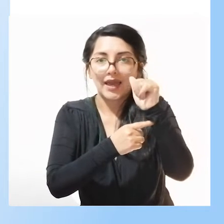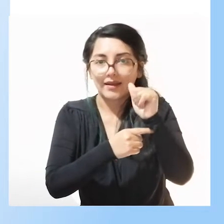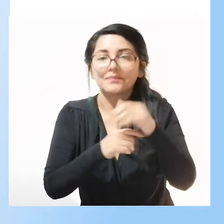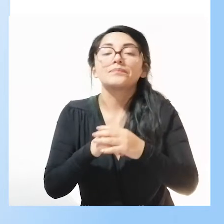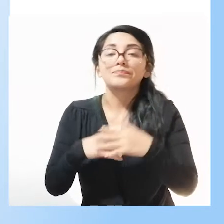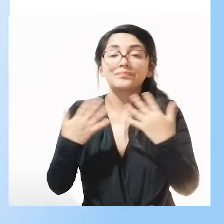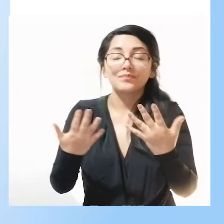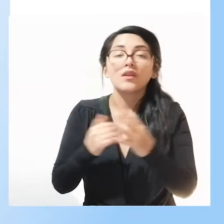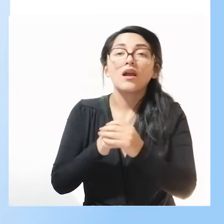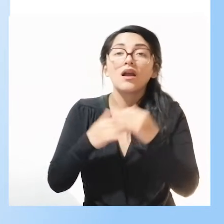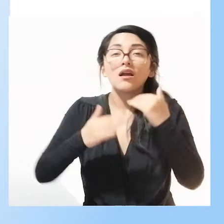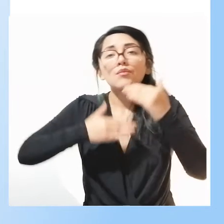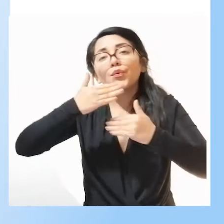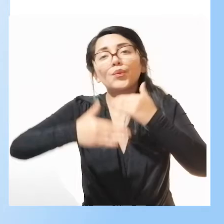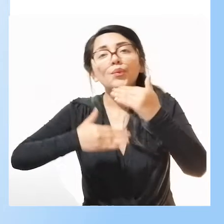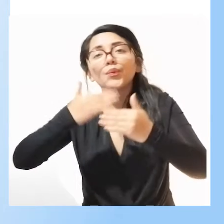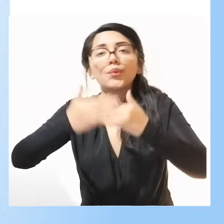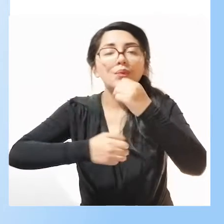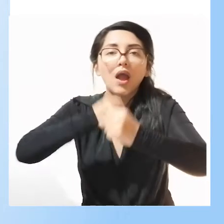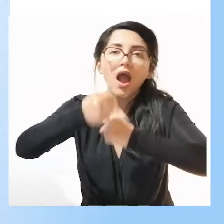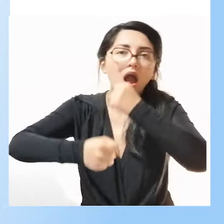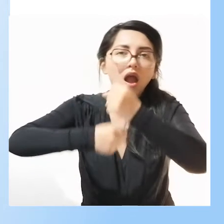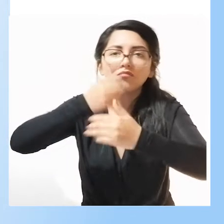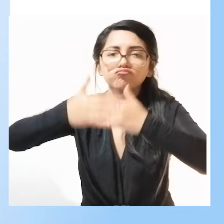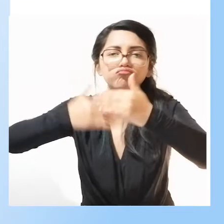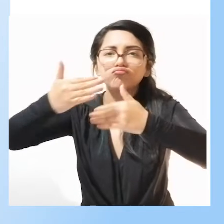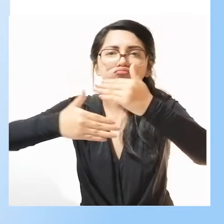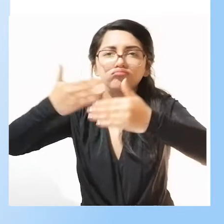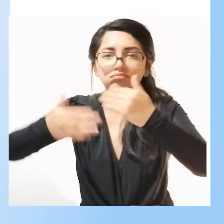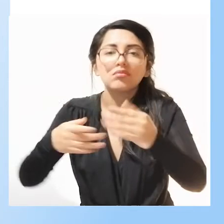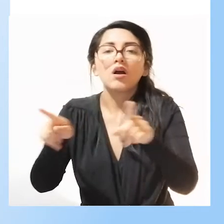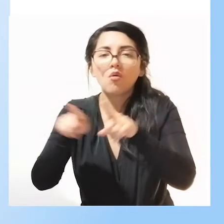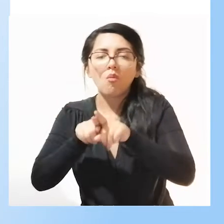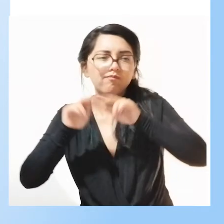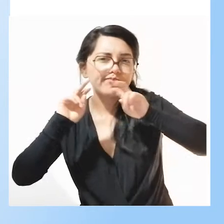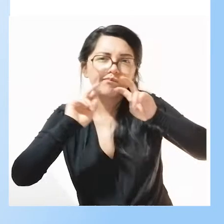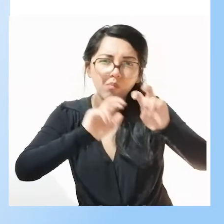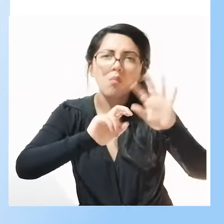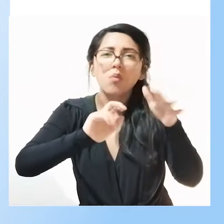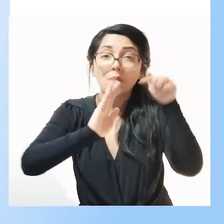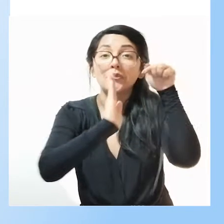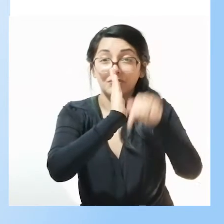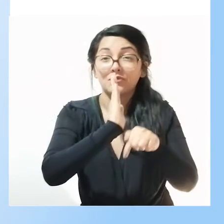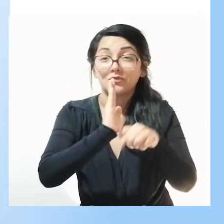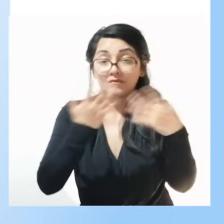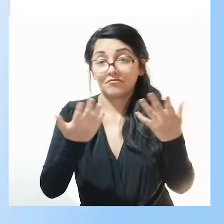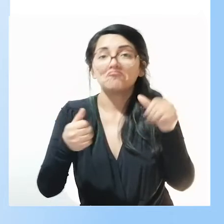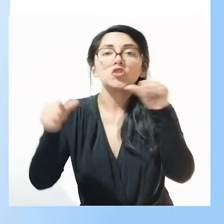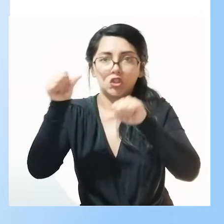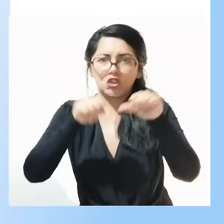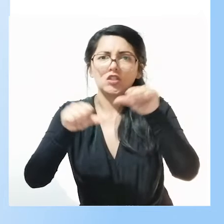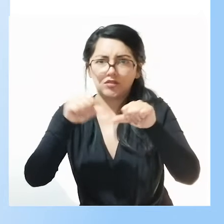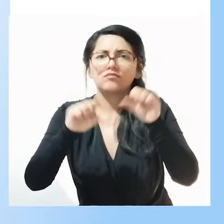A lo largo de los años se ha investigado, se ha hecho difusión y transferencia, por tanto es una disciplina científica,